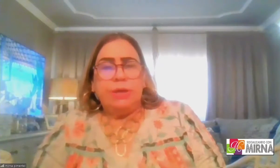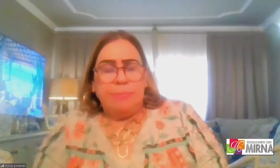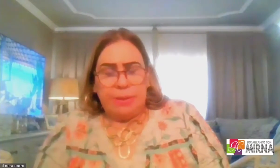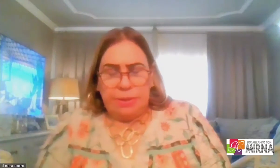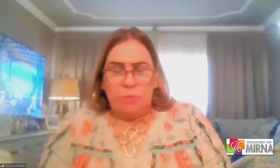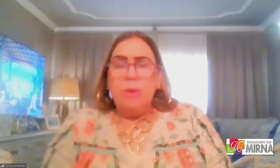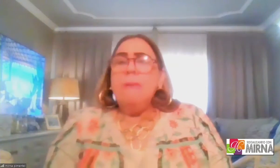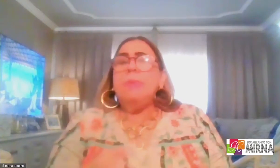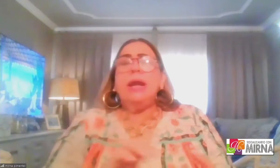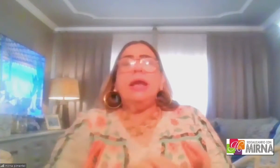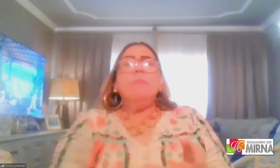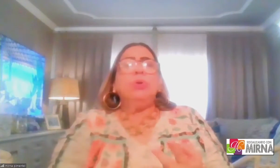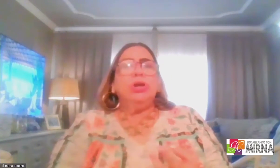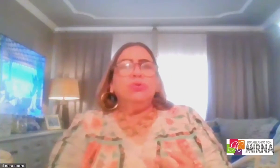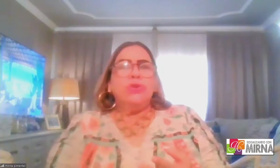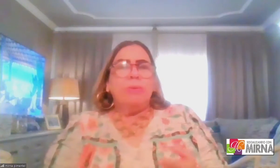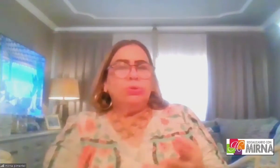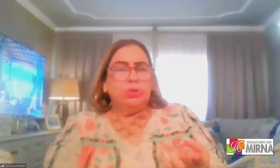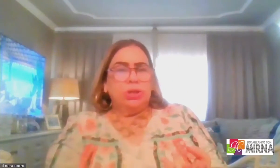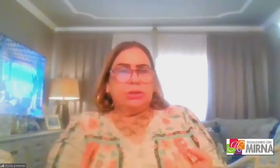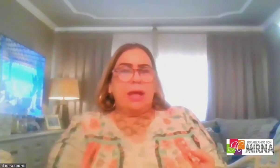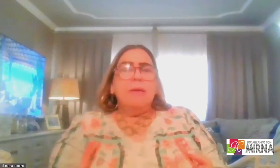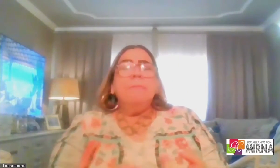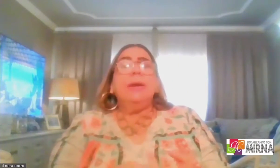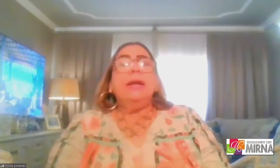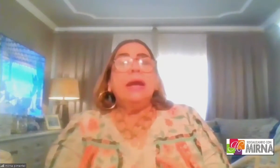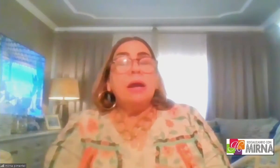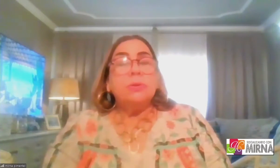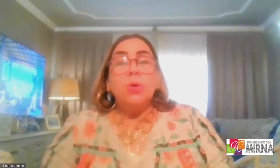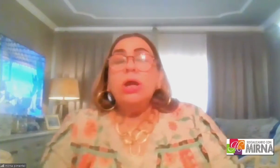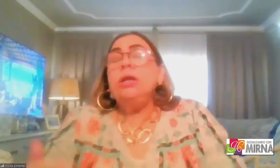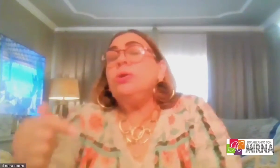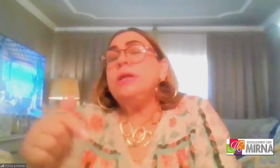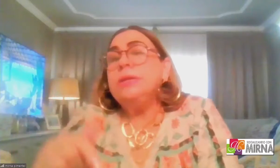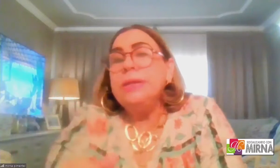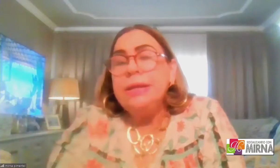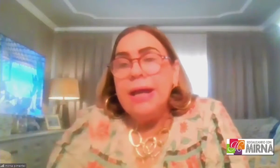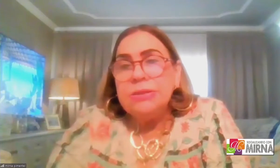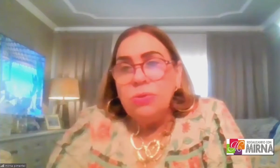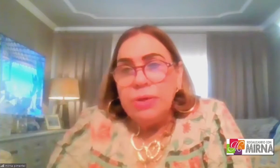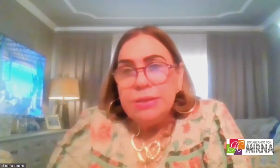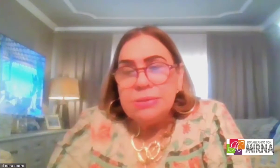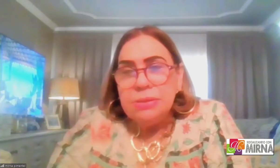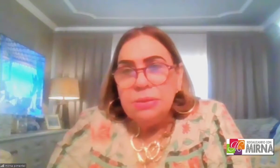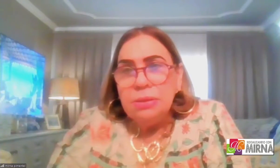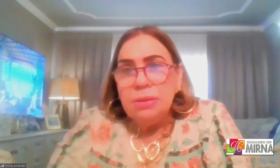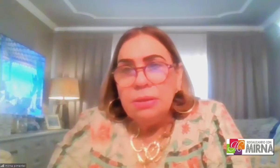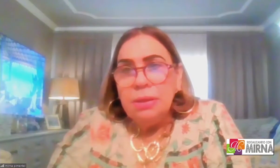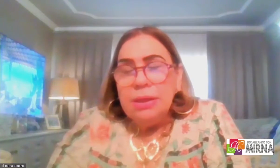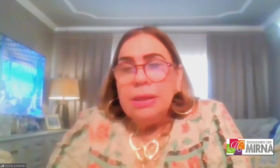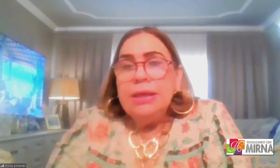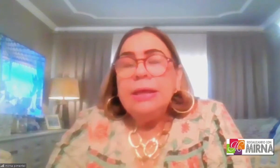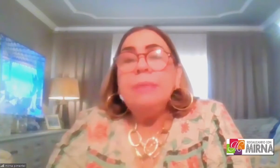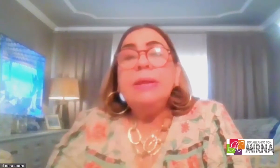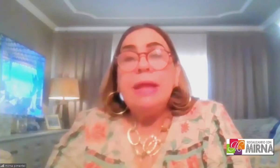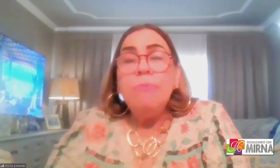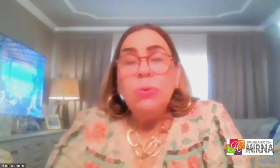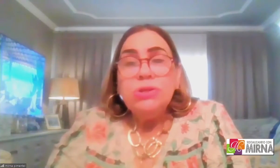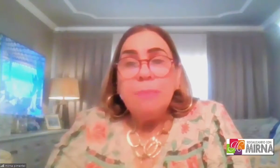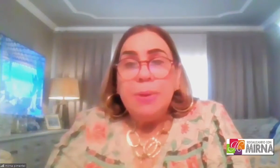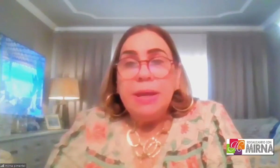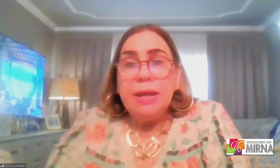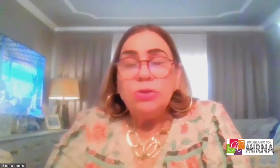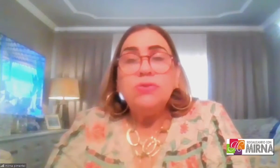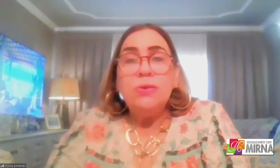porque no encuentra parqueo, pelean porque no saben dónde está, pelean esto. Y lo grande del caso es que me